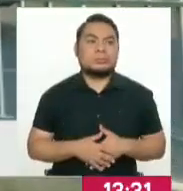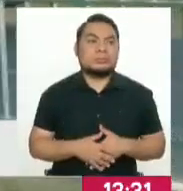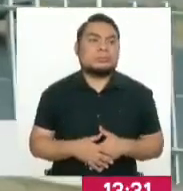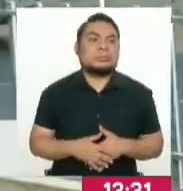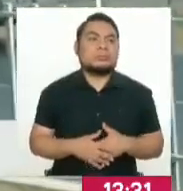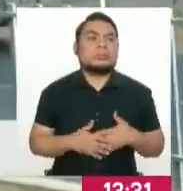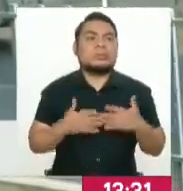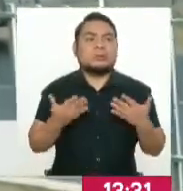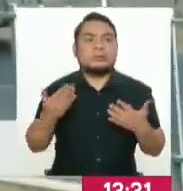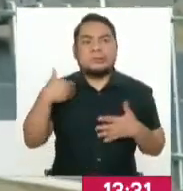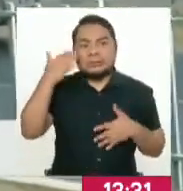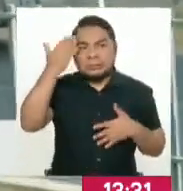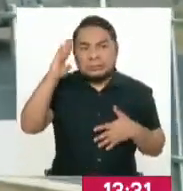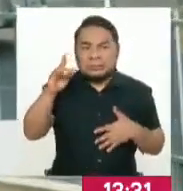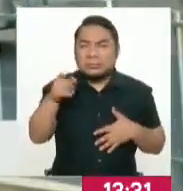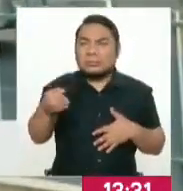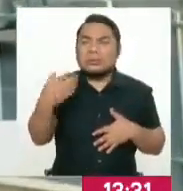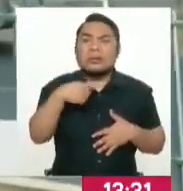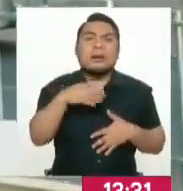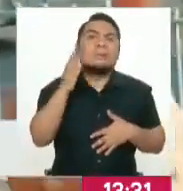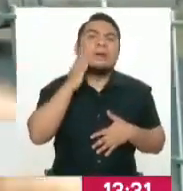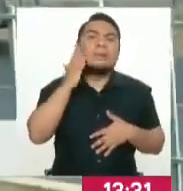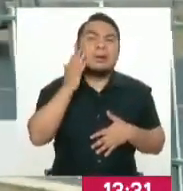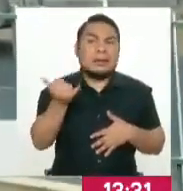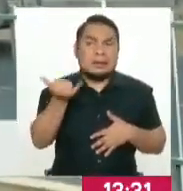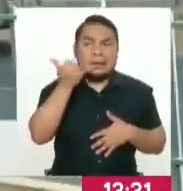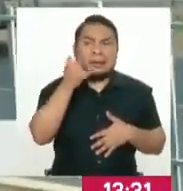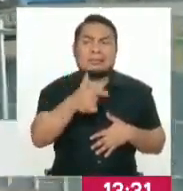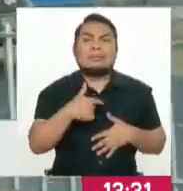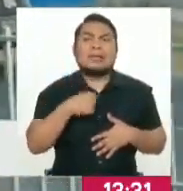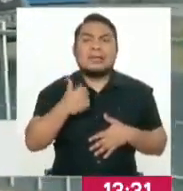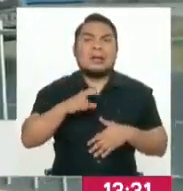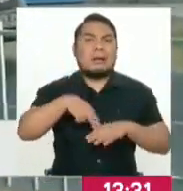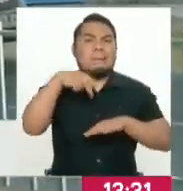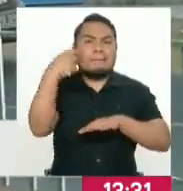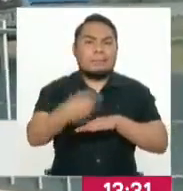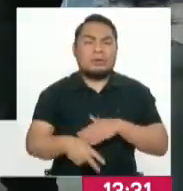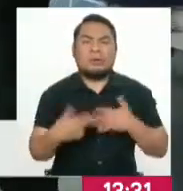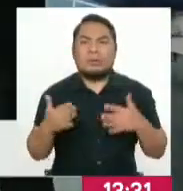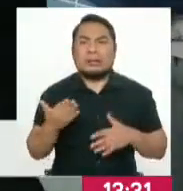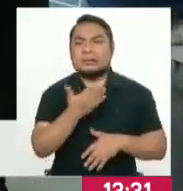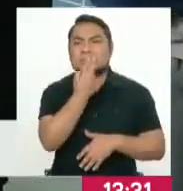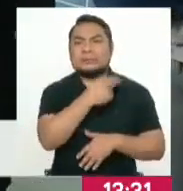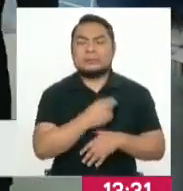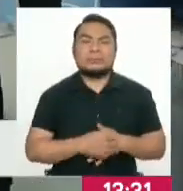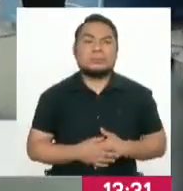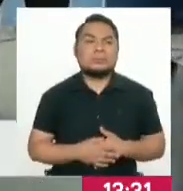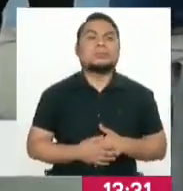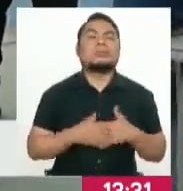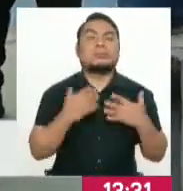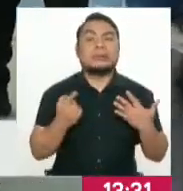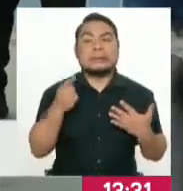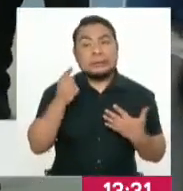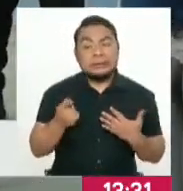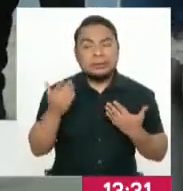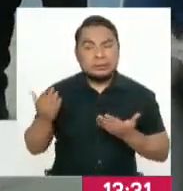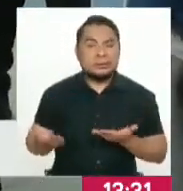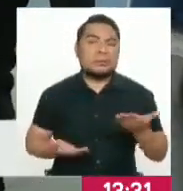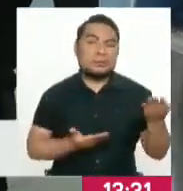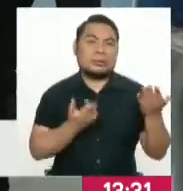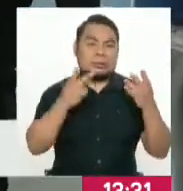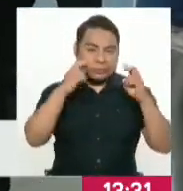años, su mamá me llamó, se cayó cuando ya estaba en hospital, ya. Grave. El caso se encuentra